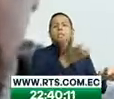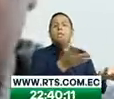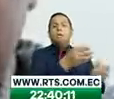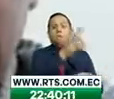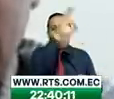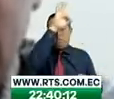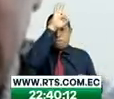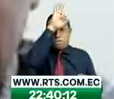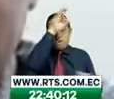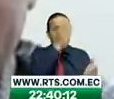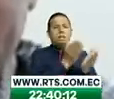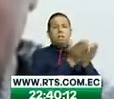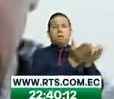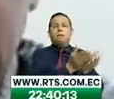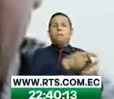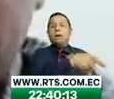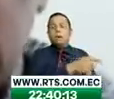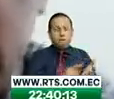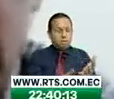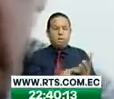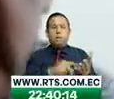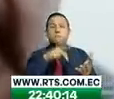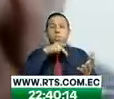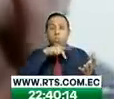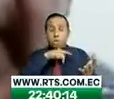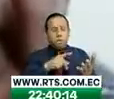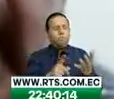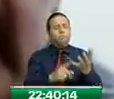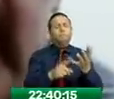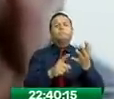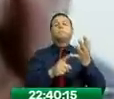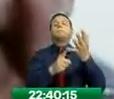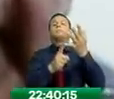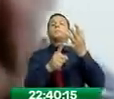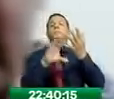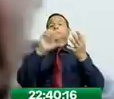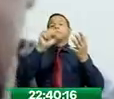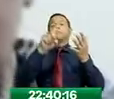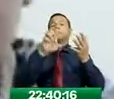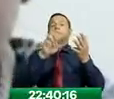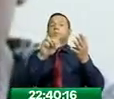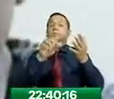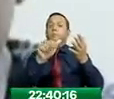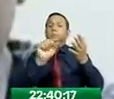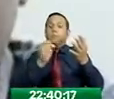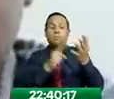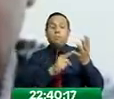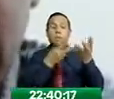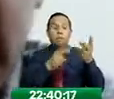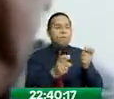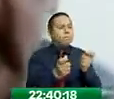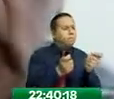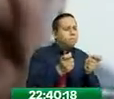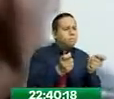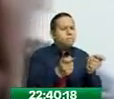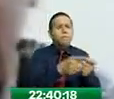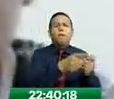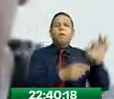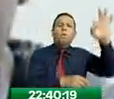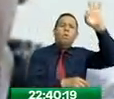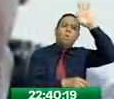del Hospital de Bahía y de Puerto Viejo, la asambleísta Cadenas, que influye en el